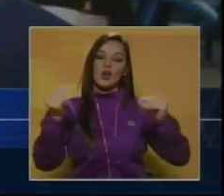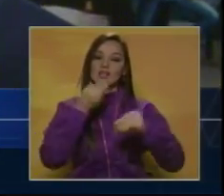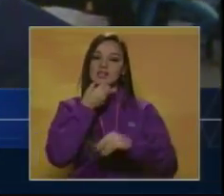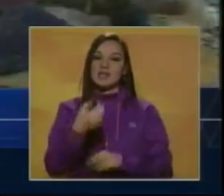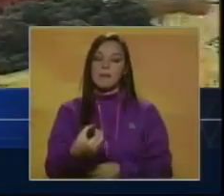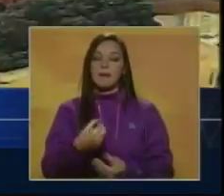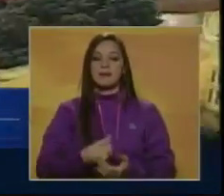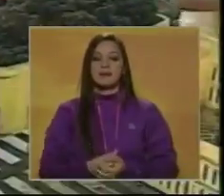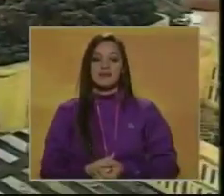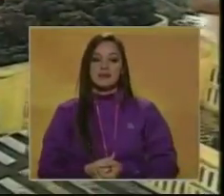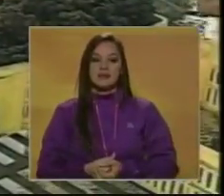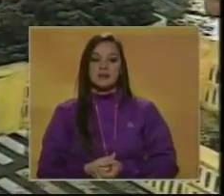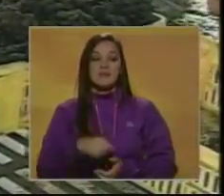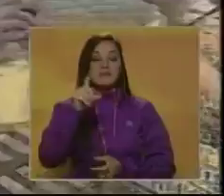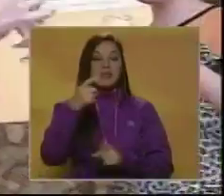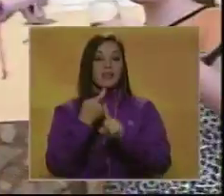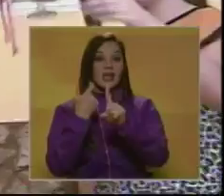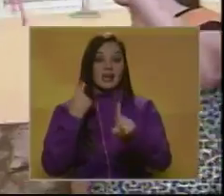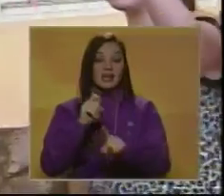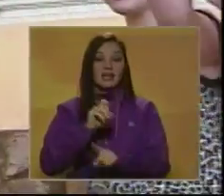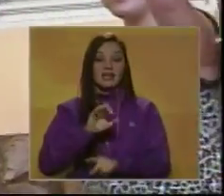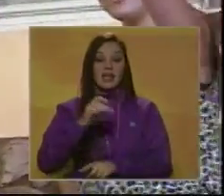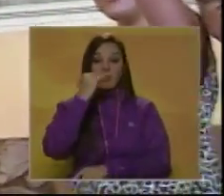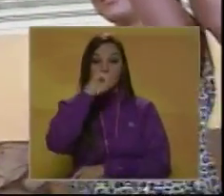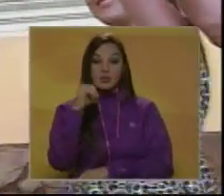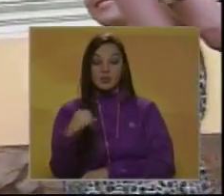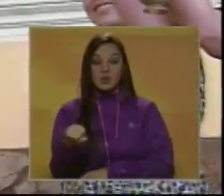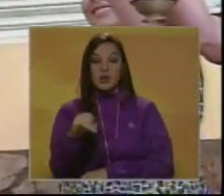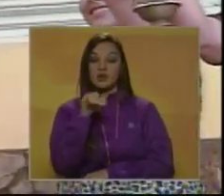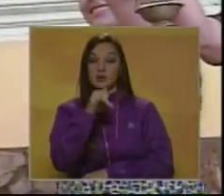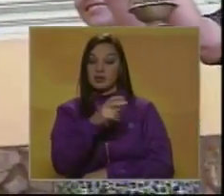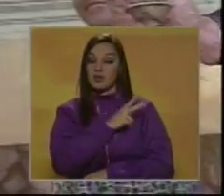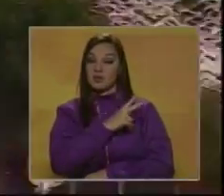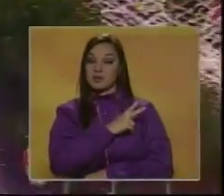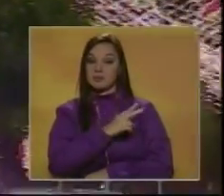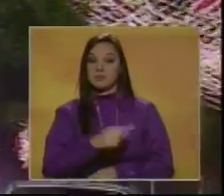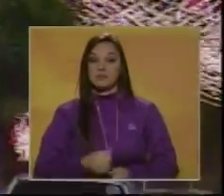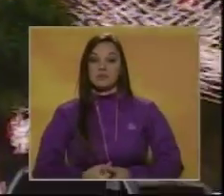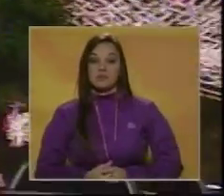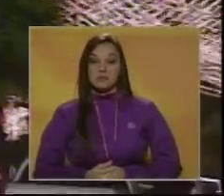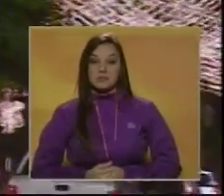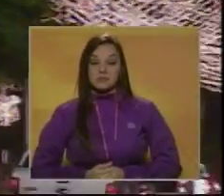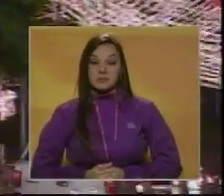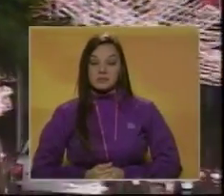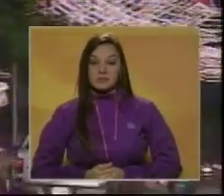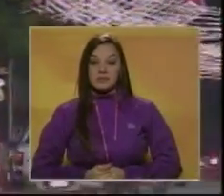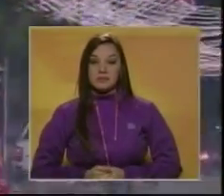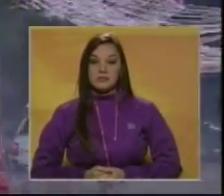sinceramente. Desde el estado Zulia, José Leonardo Nava, Noticiero Venevisión.